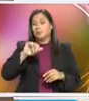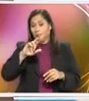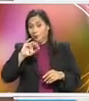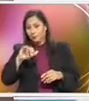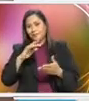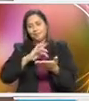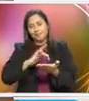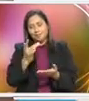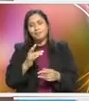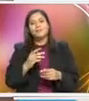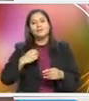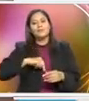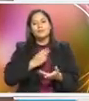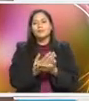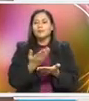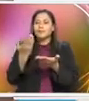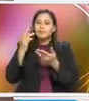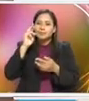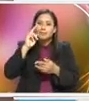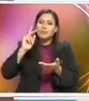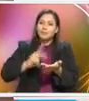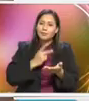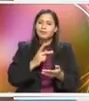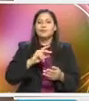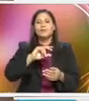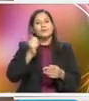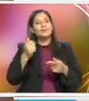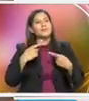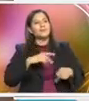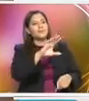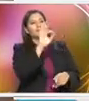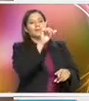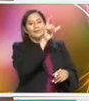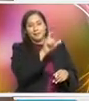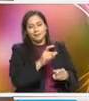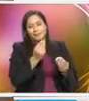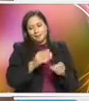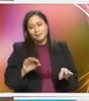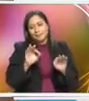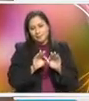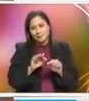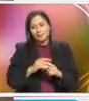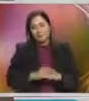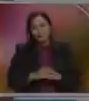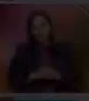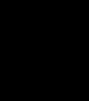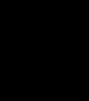Cervantes. Gracias. Esperamos verte muy pronto con Claro que otra sí. personalidad también importante de este tamaño.